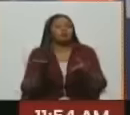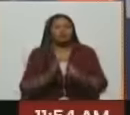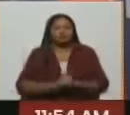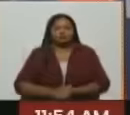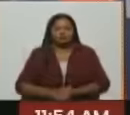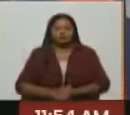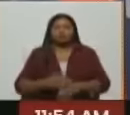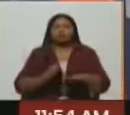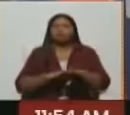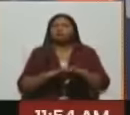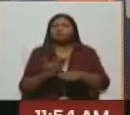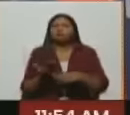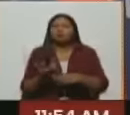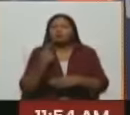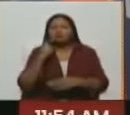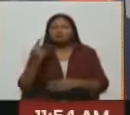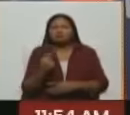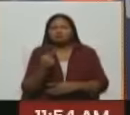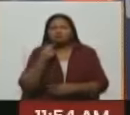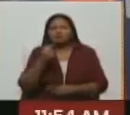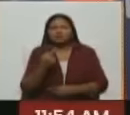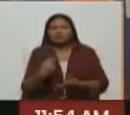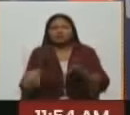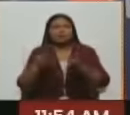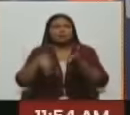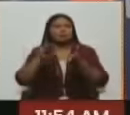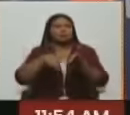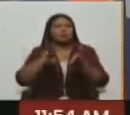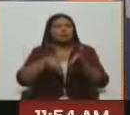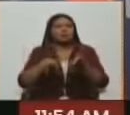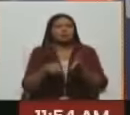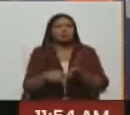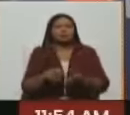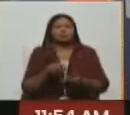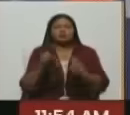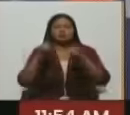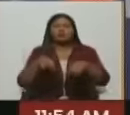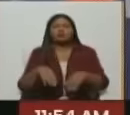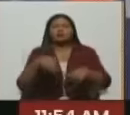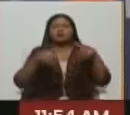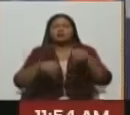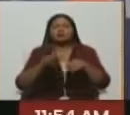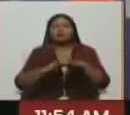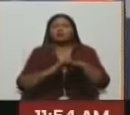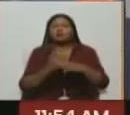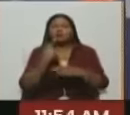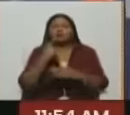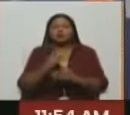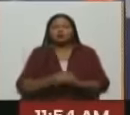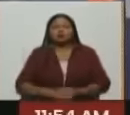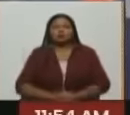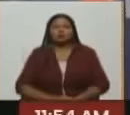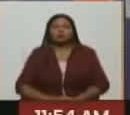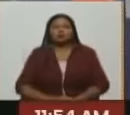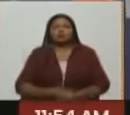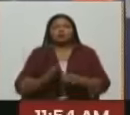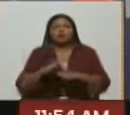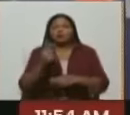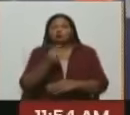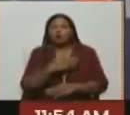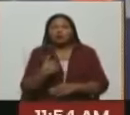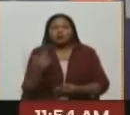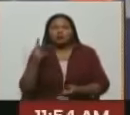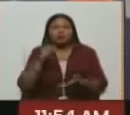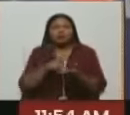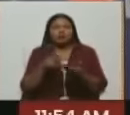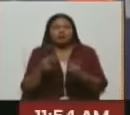¿Por qué venían una y otra vez diciendo que se iban a suspender? Porque ellos no querían que